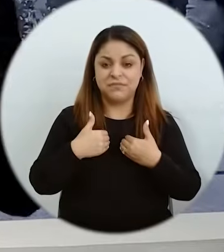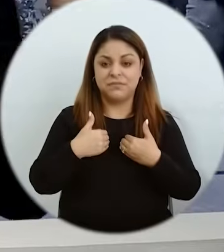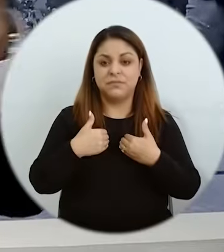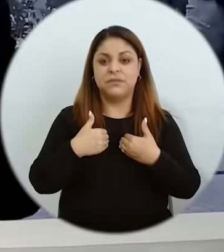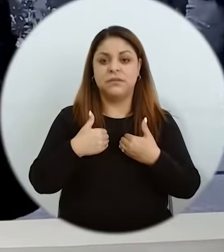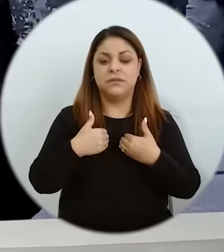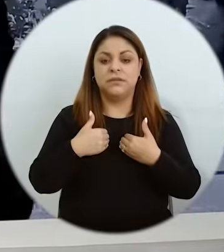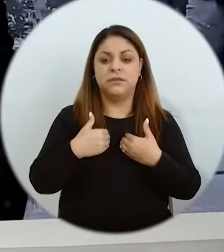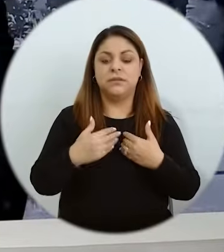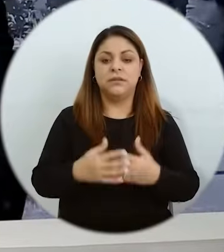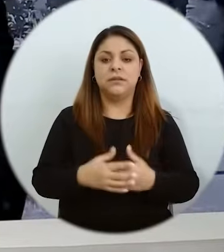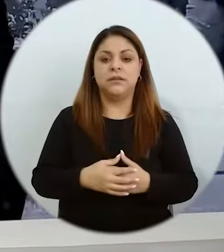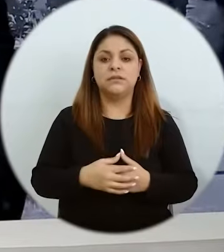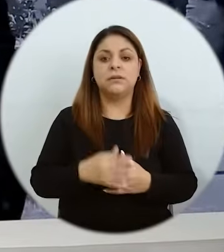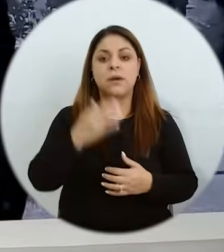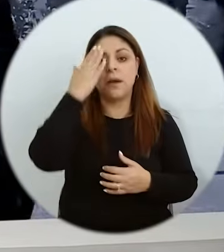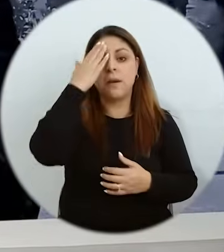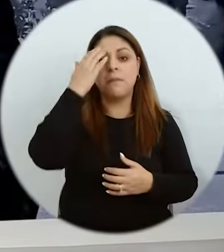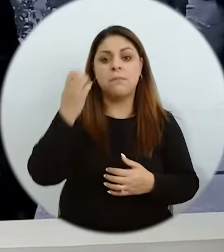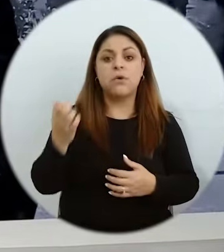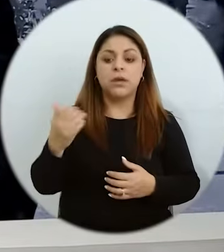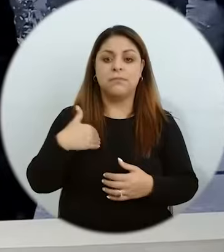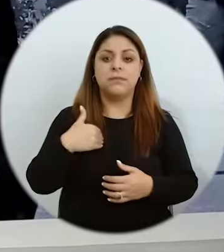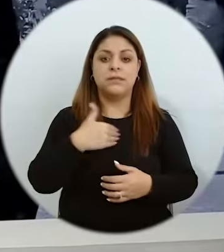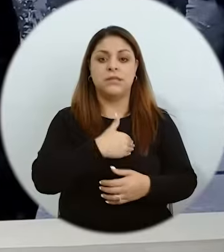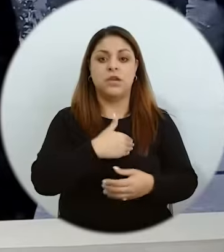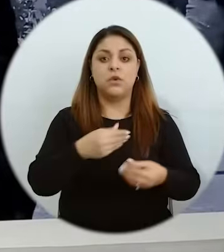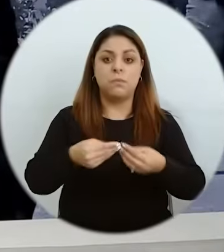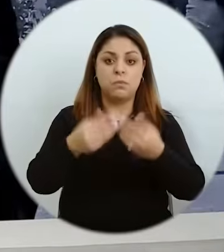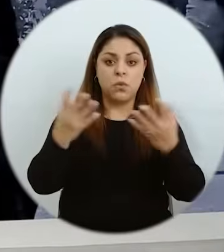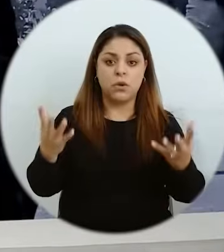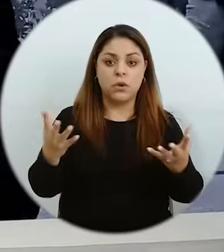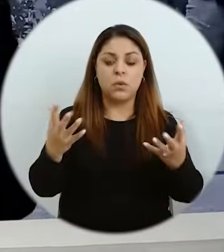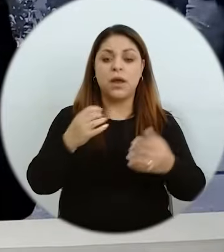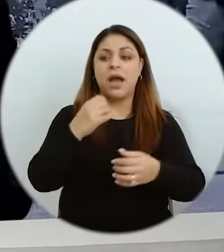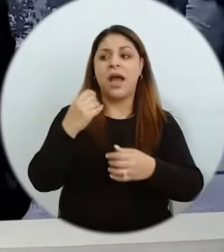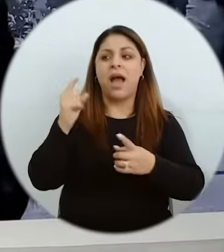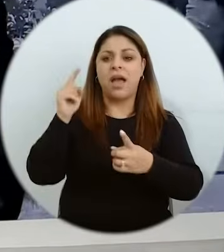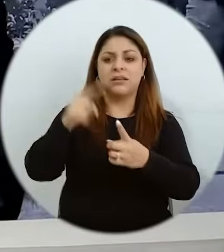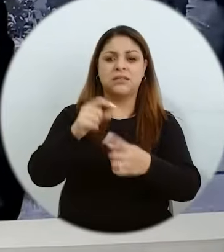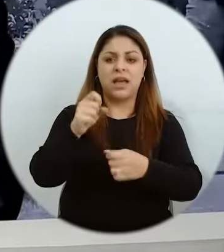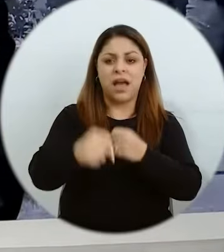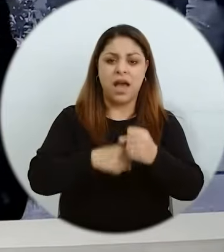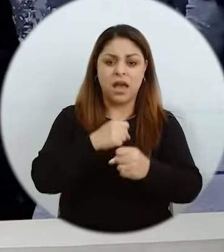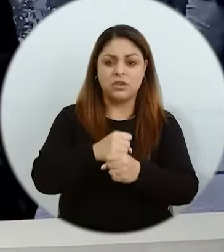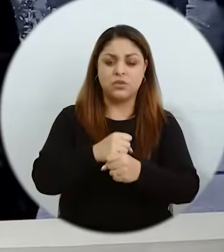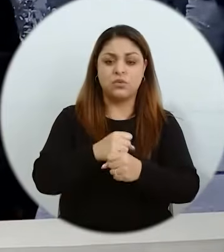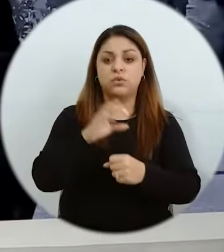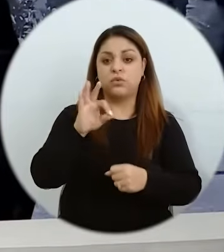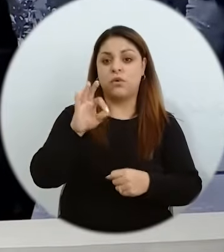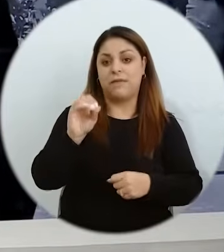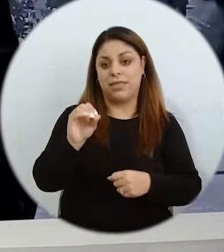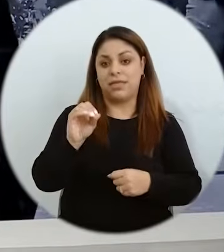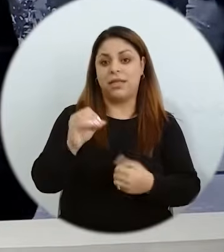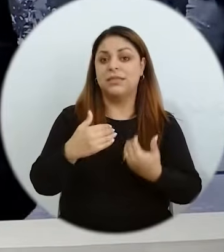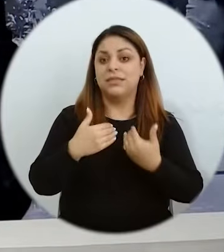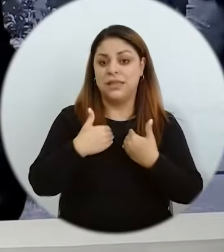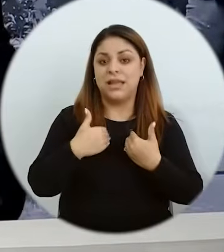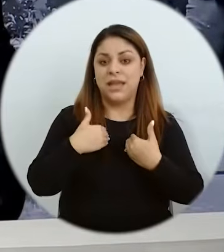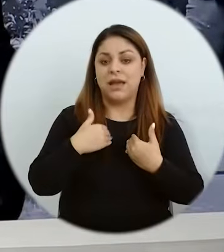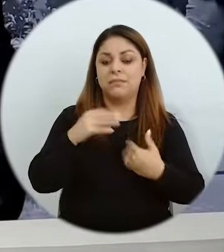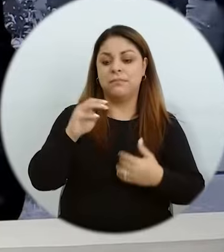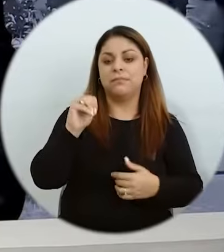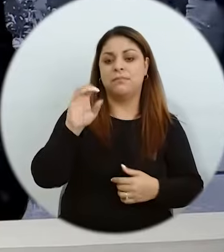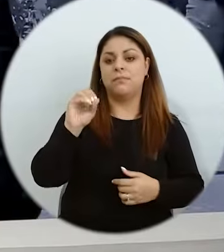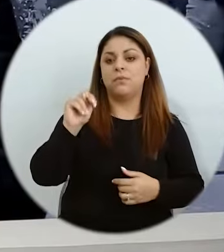se saca de la Procuraduría es porque el Ministerio Público hasta los años 90 tenía el monopolio de la acción